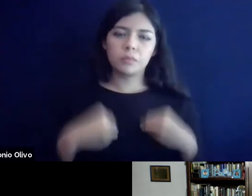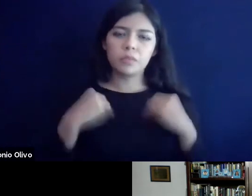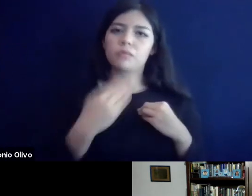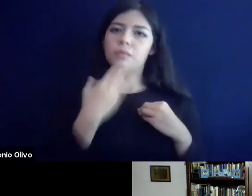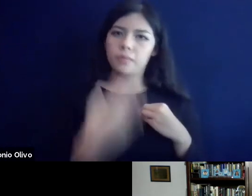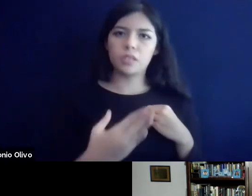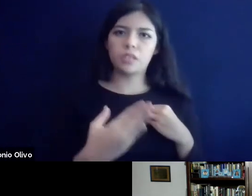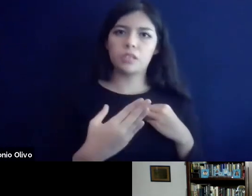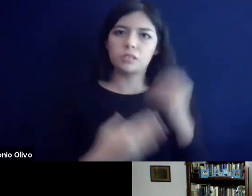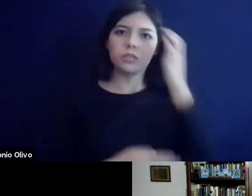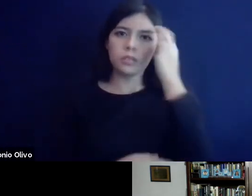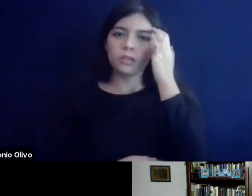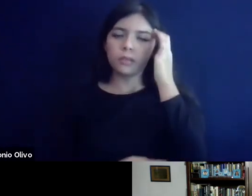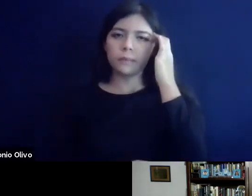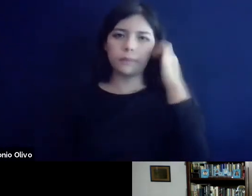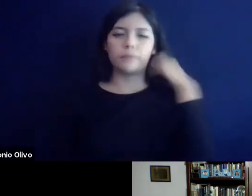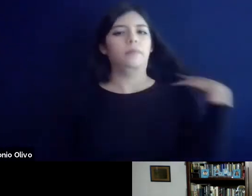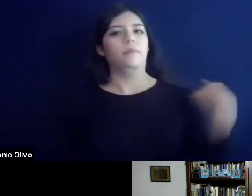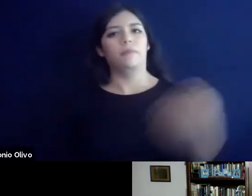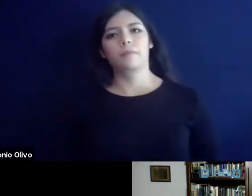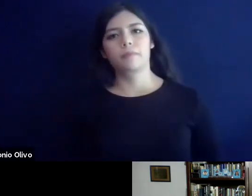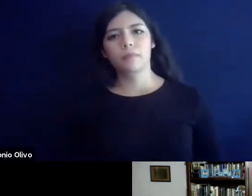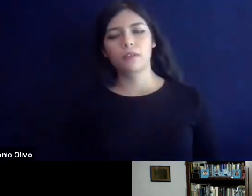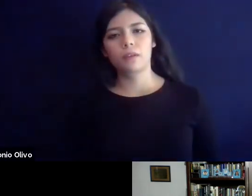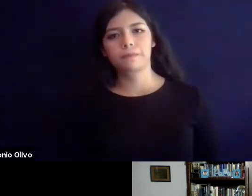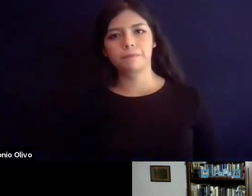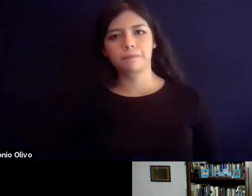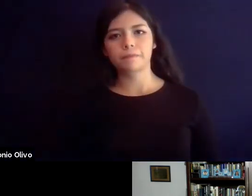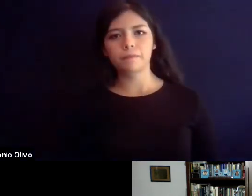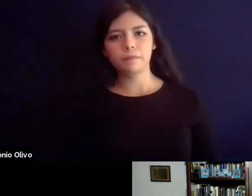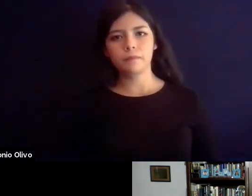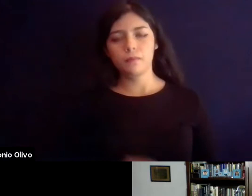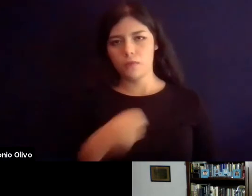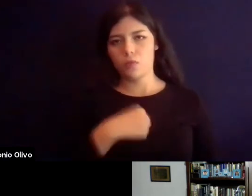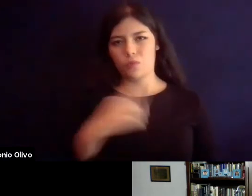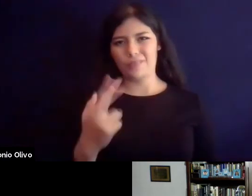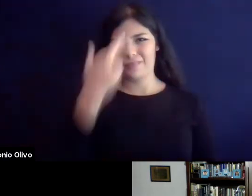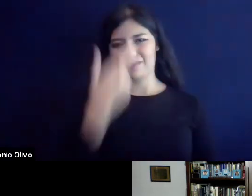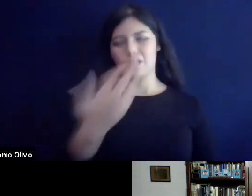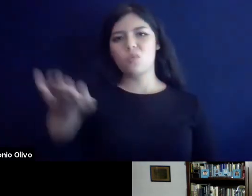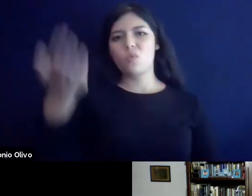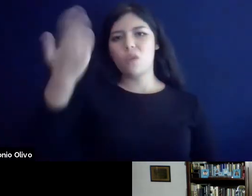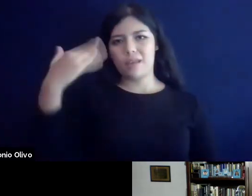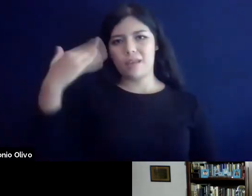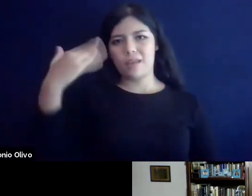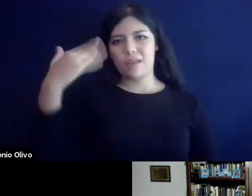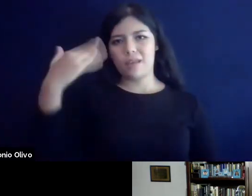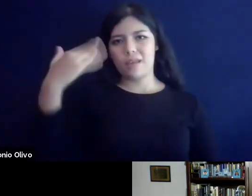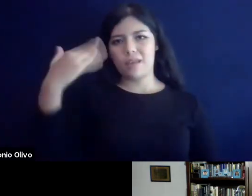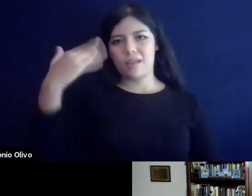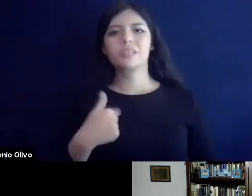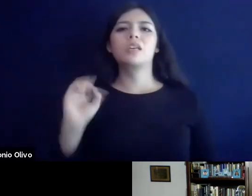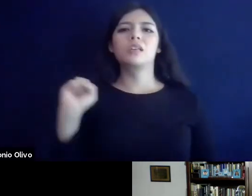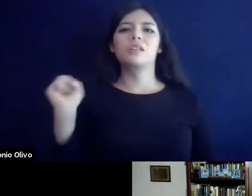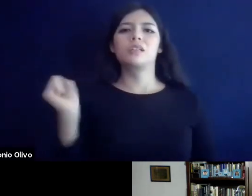¿Sí? De hecho, cuando yo, por supuesto, que hice los conciertos incluyentes, no. Todo el mundo, bueno, espero que